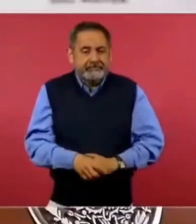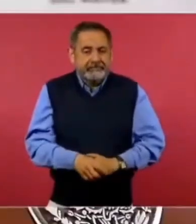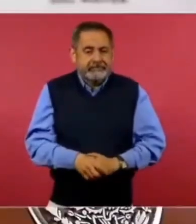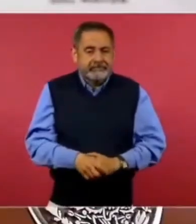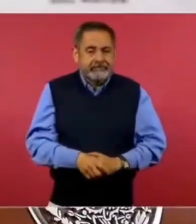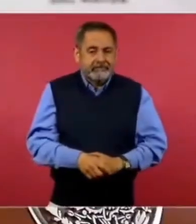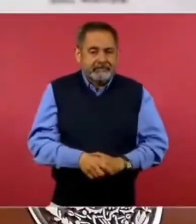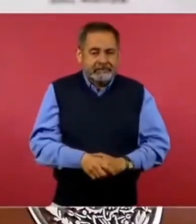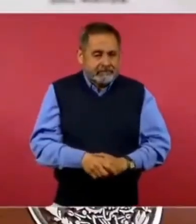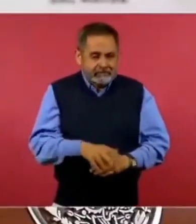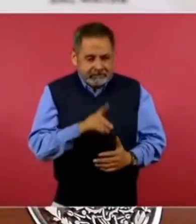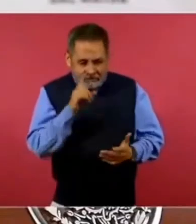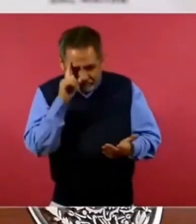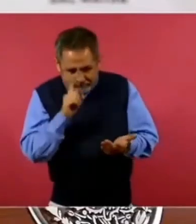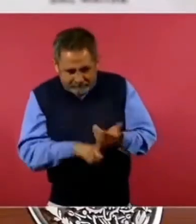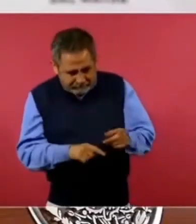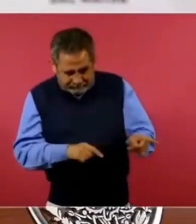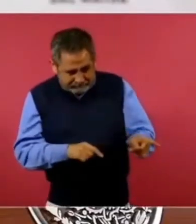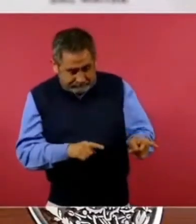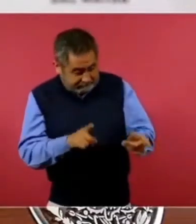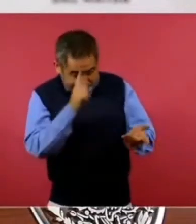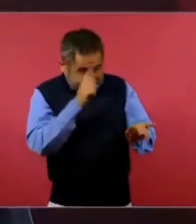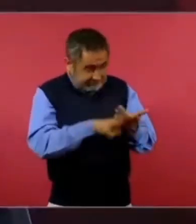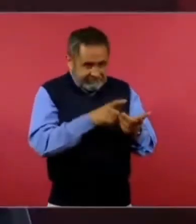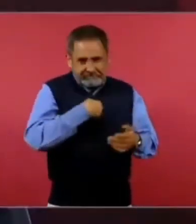¿O no me creen?